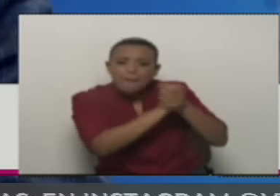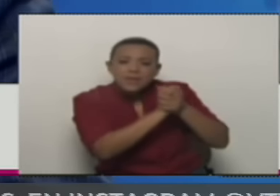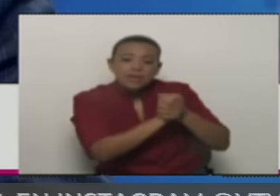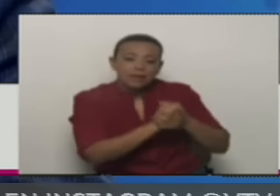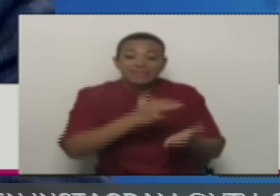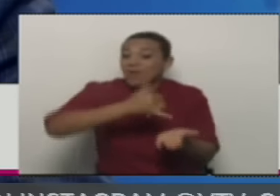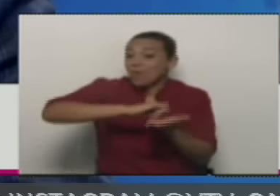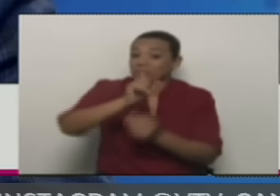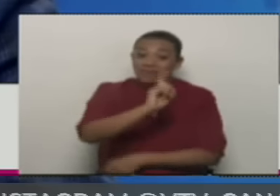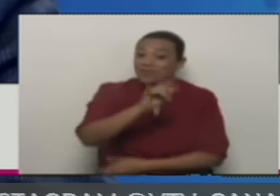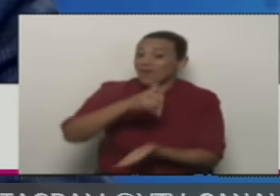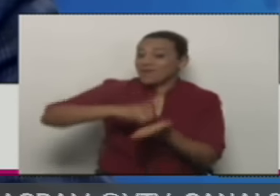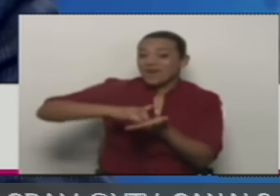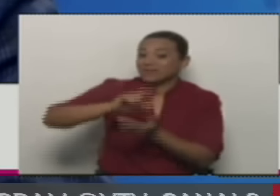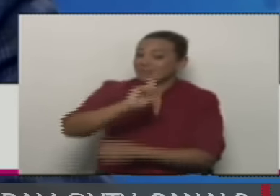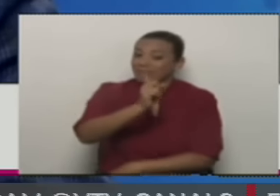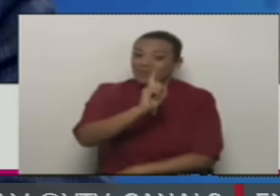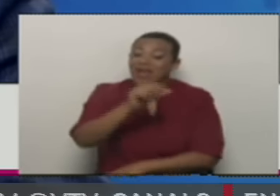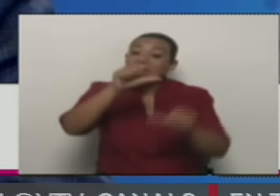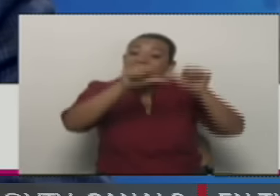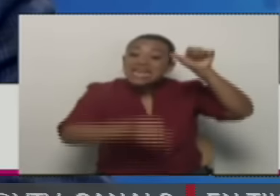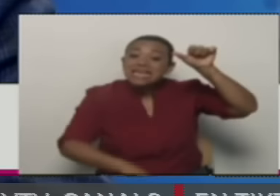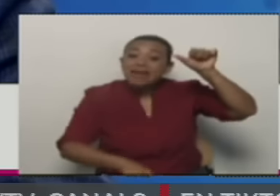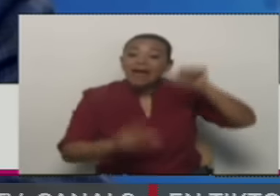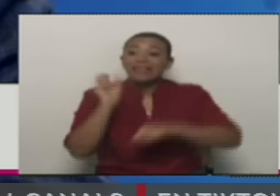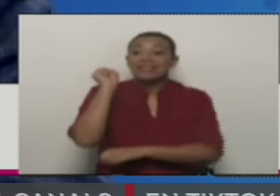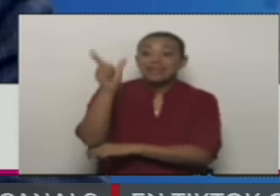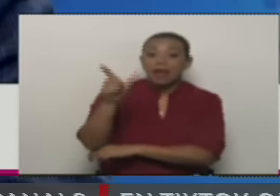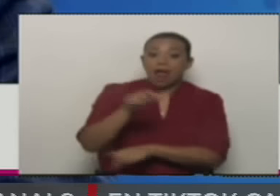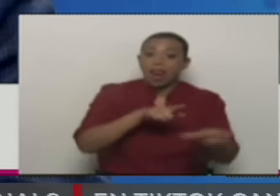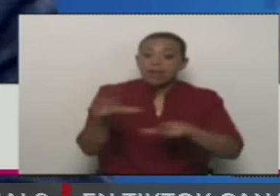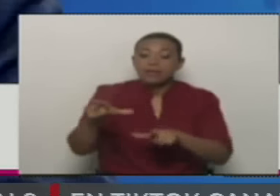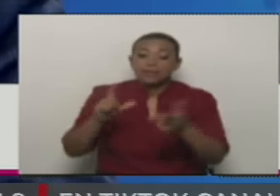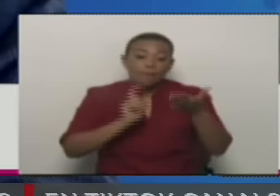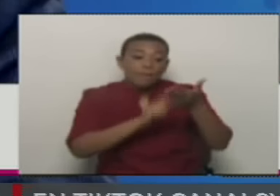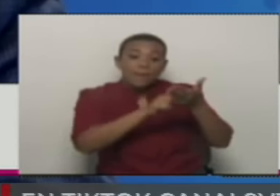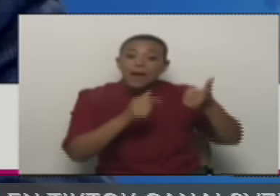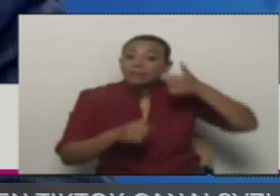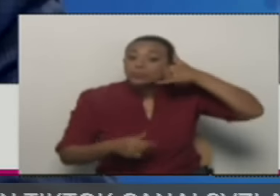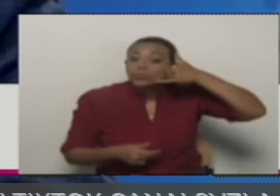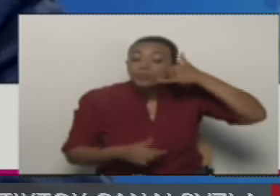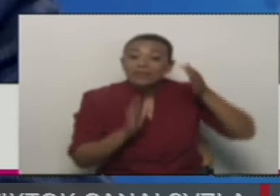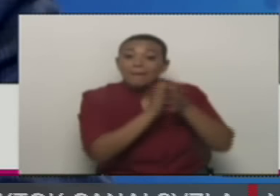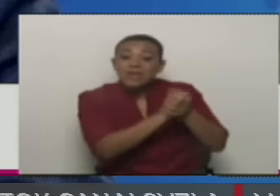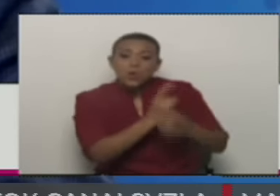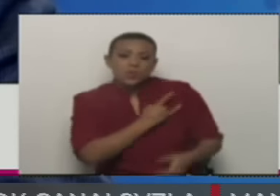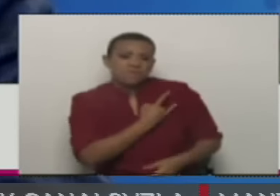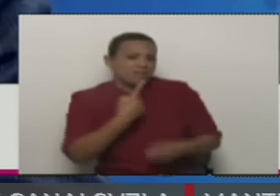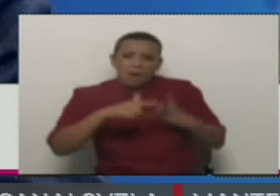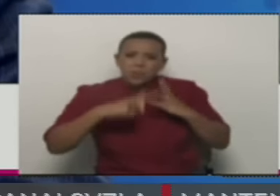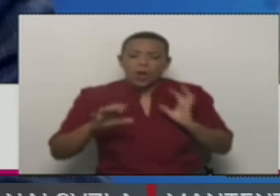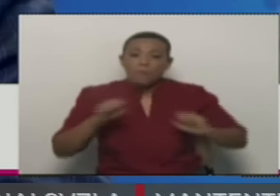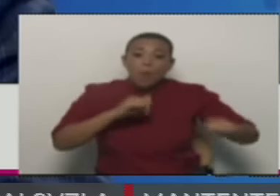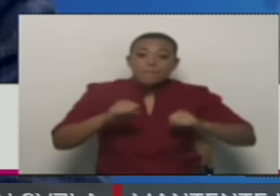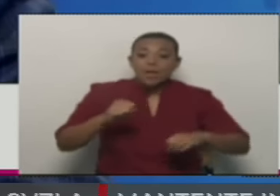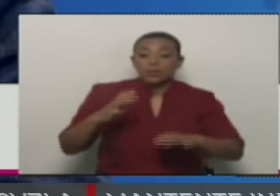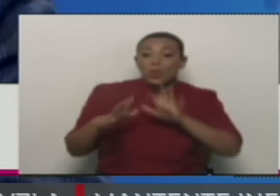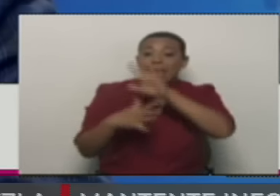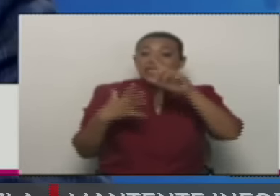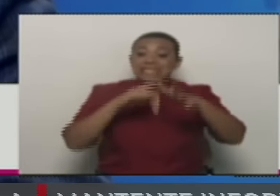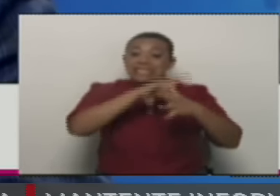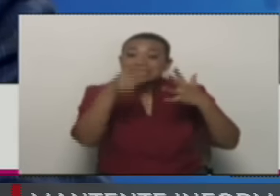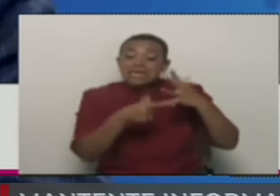no. Su lista de Telegram. Y llamen, ¿cuántos compañeros y compañeros hay? El movimiento a las 5G que